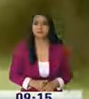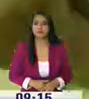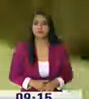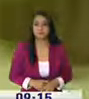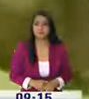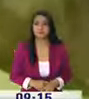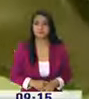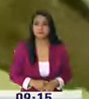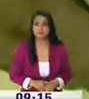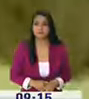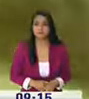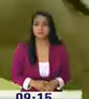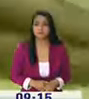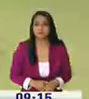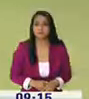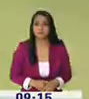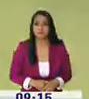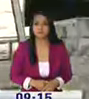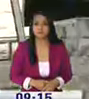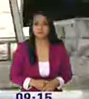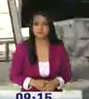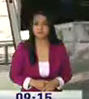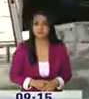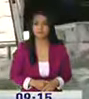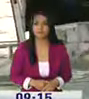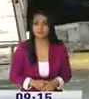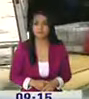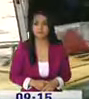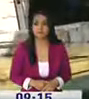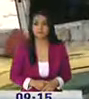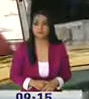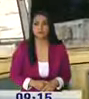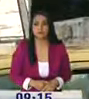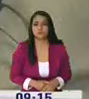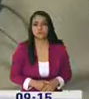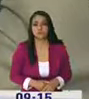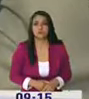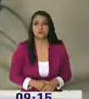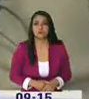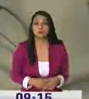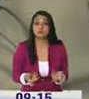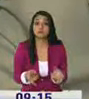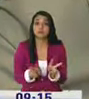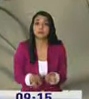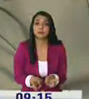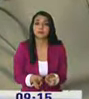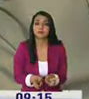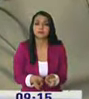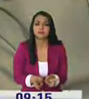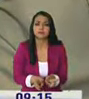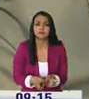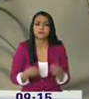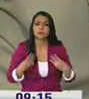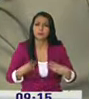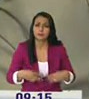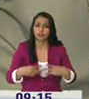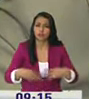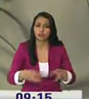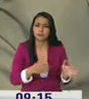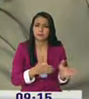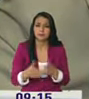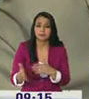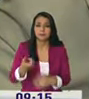dólares, 14.5% más de lo destinado en el 2016. También nosotros tenemos un mecanismo para